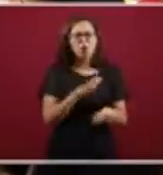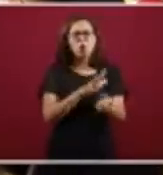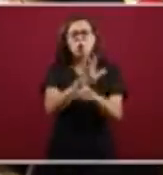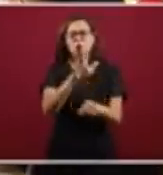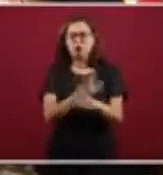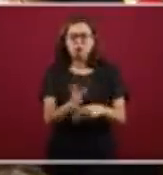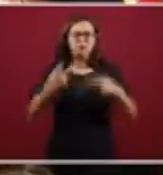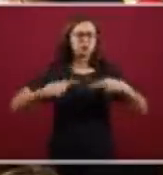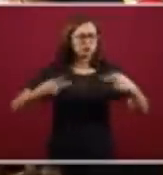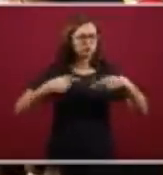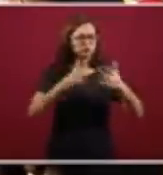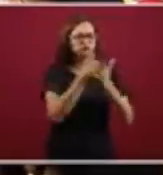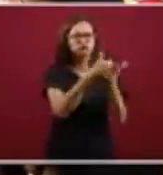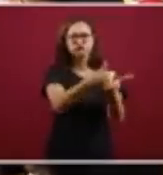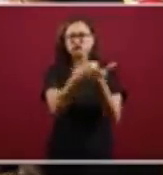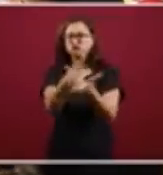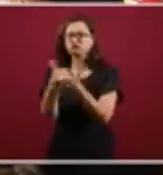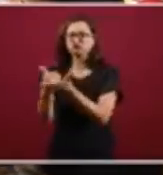ayudar a la gente.